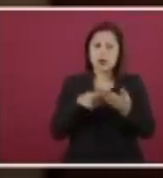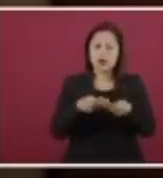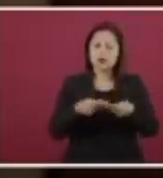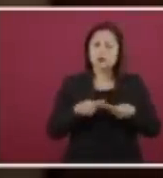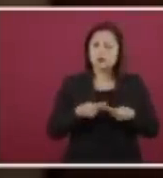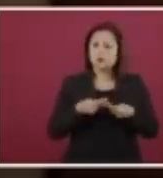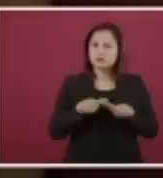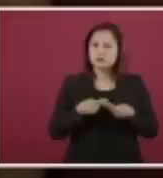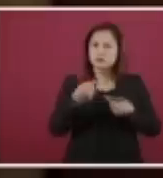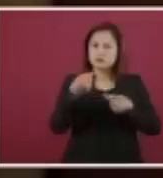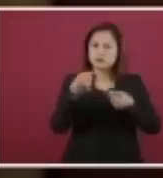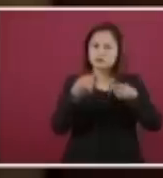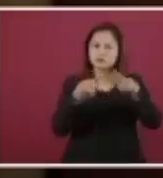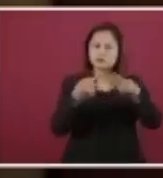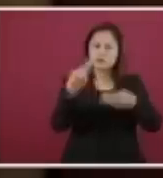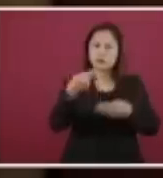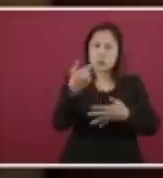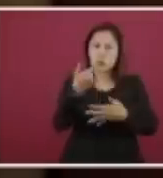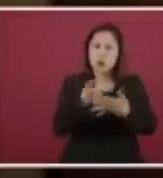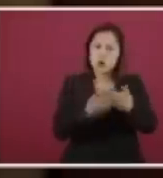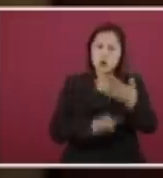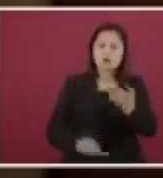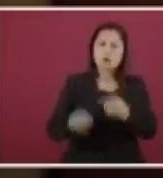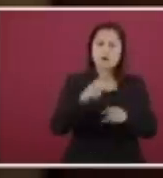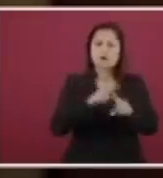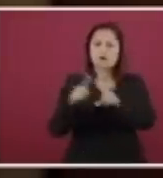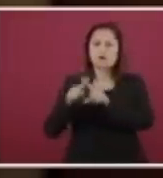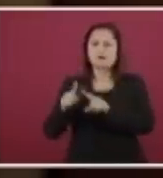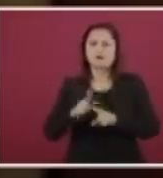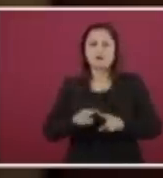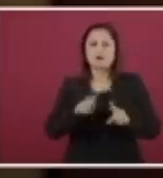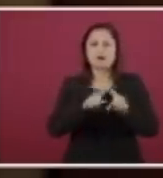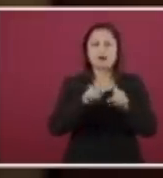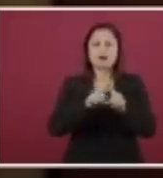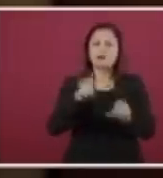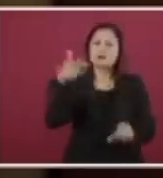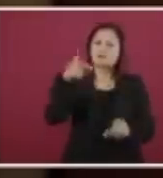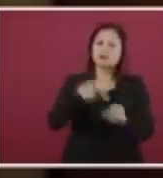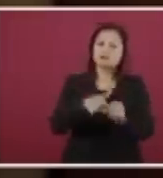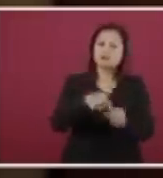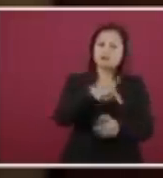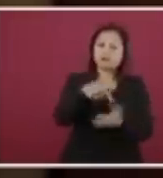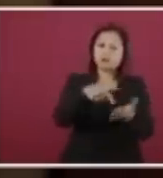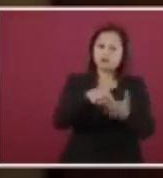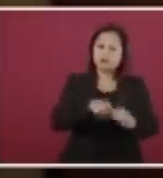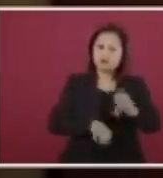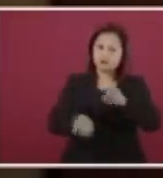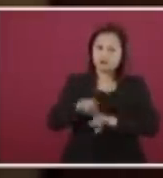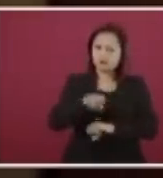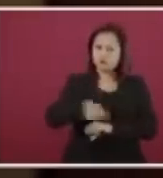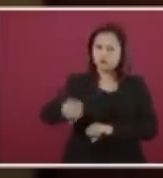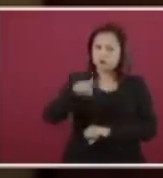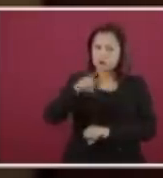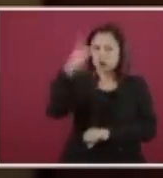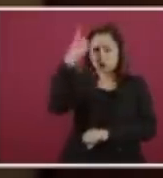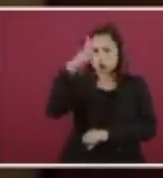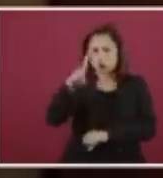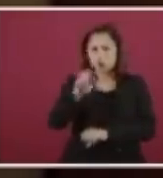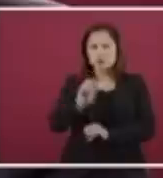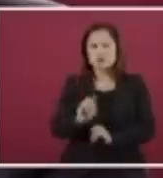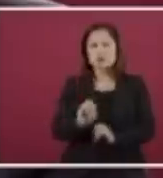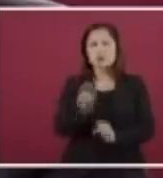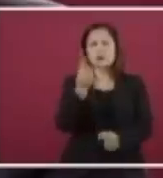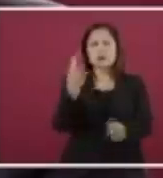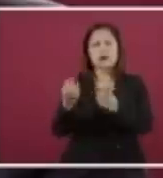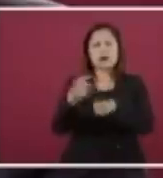de franquiciatarios o concesionarios de las gasolineras, incluso a estos que tienen hasta